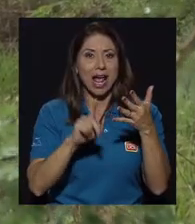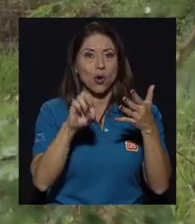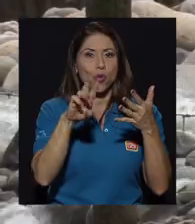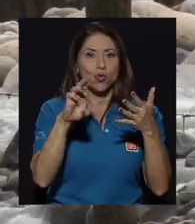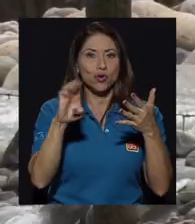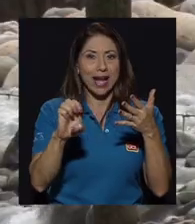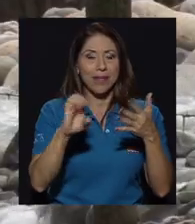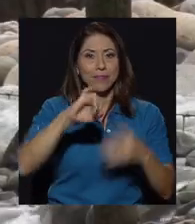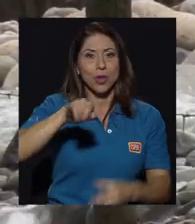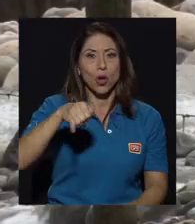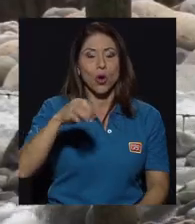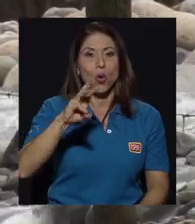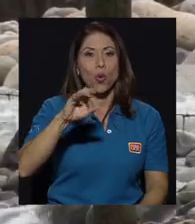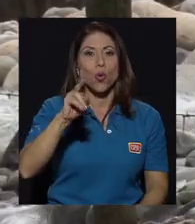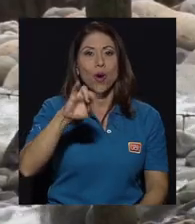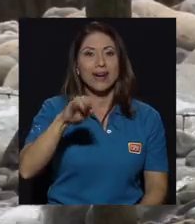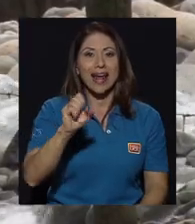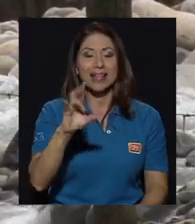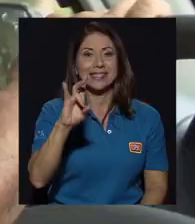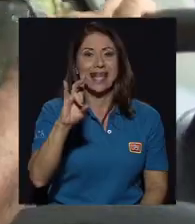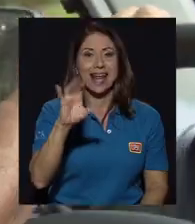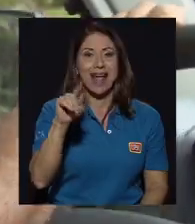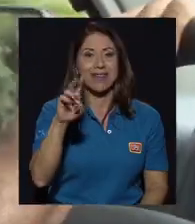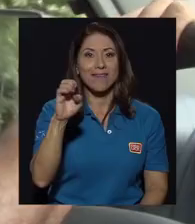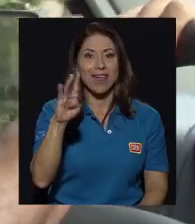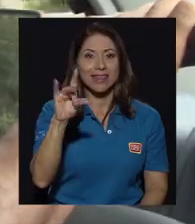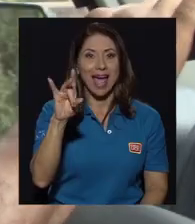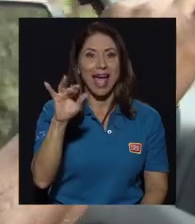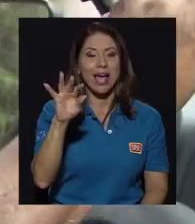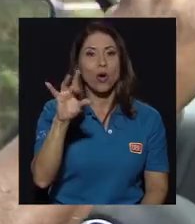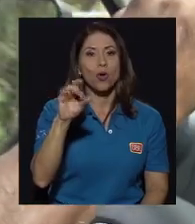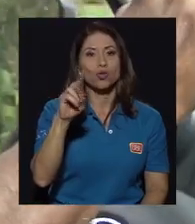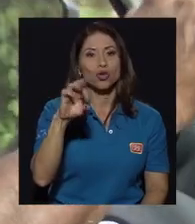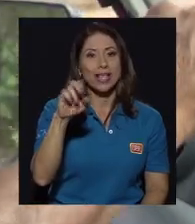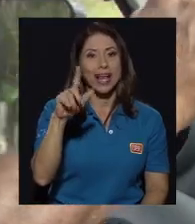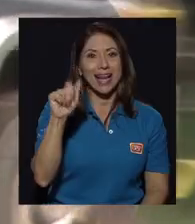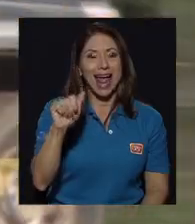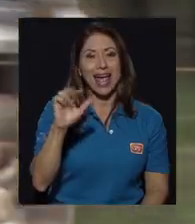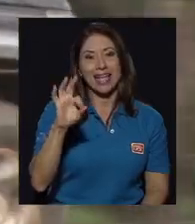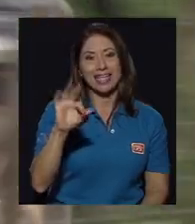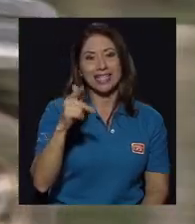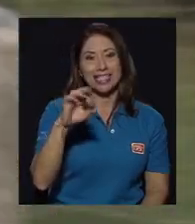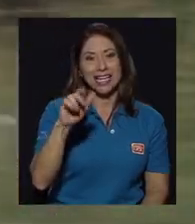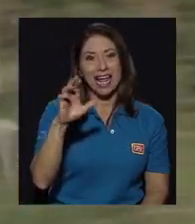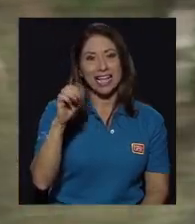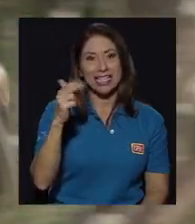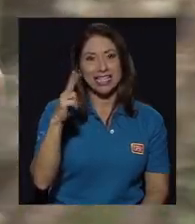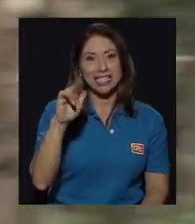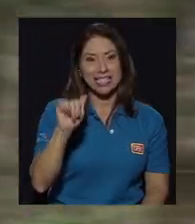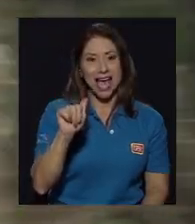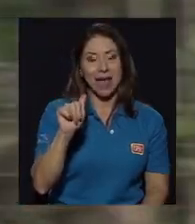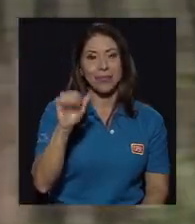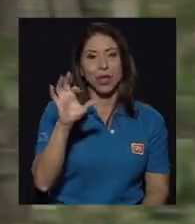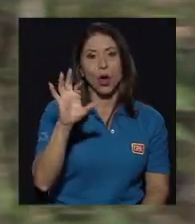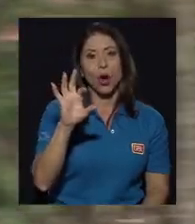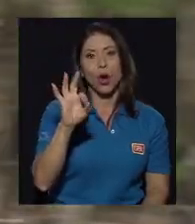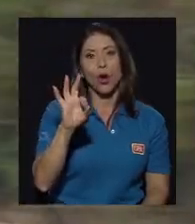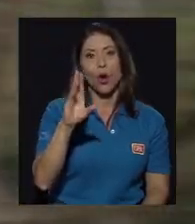Curré, Ujarrás, Cabebata, Usecla, China Quichá, Coroma y Sepecue.